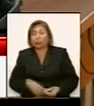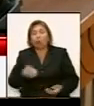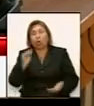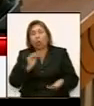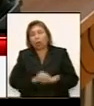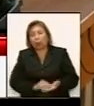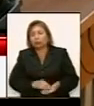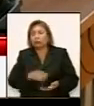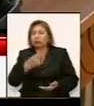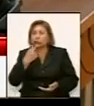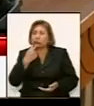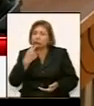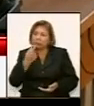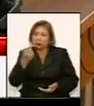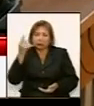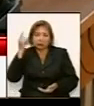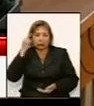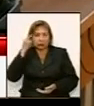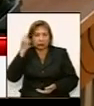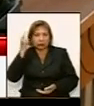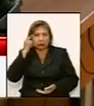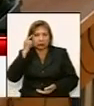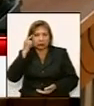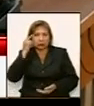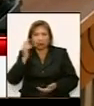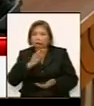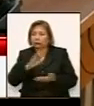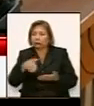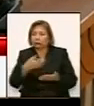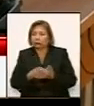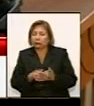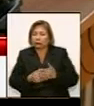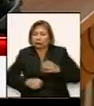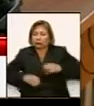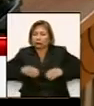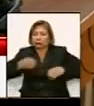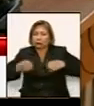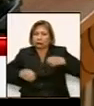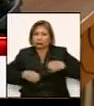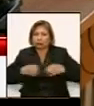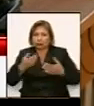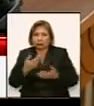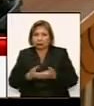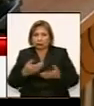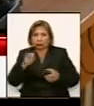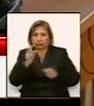vuelvo a recalcar que hay que pensar en todas las consecuencias a nivel emocional de las personas.